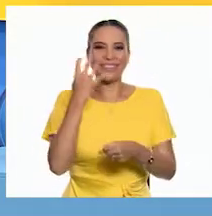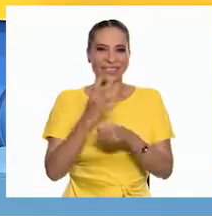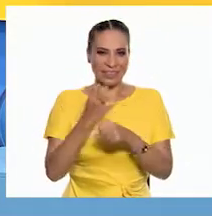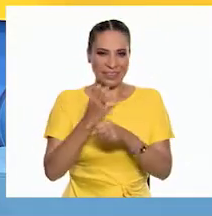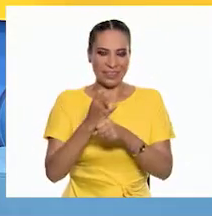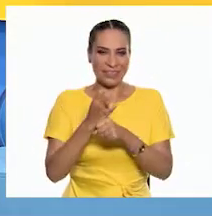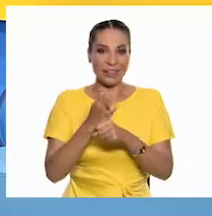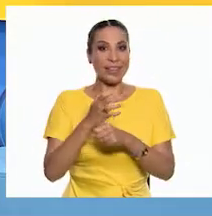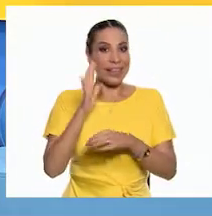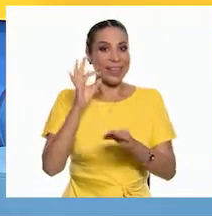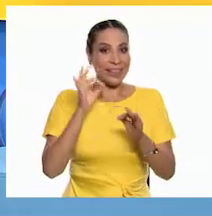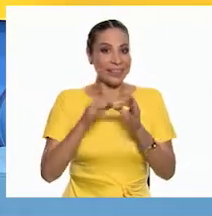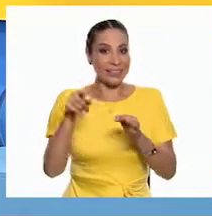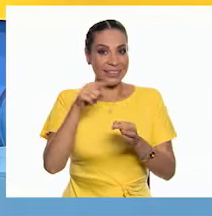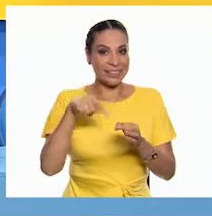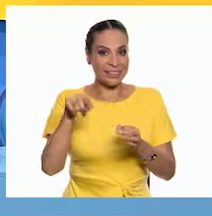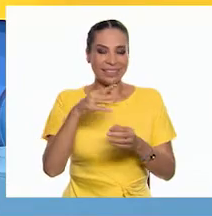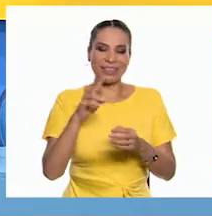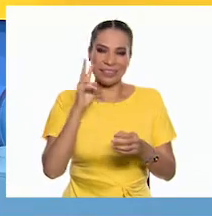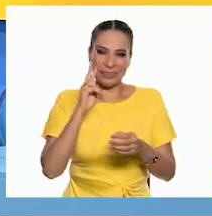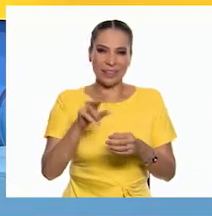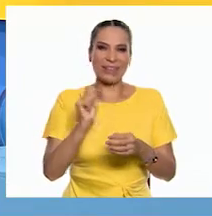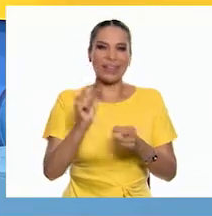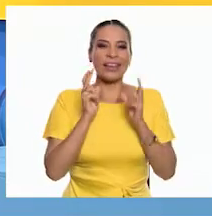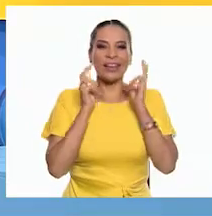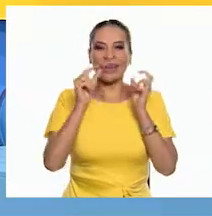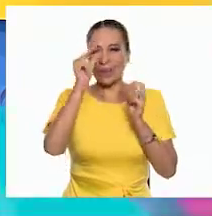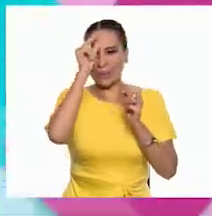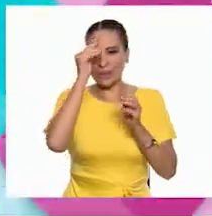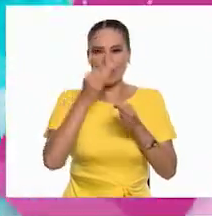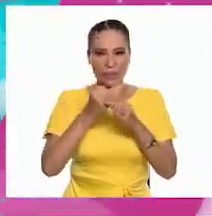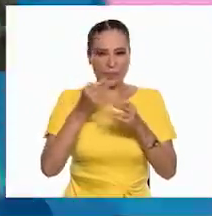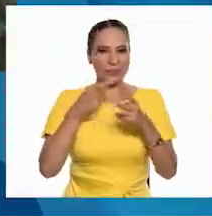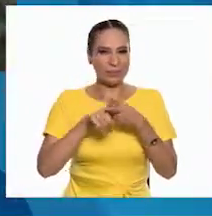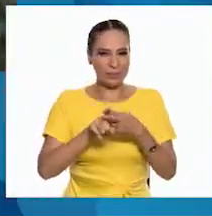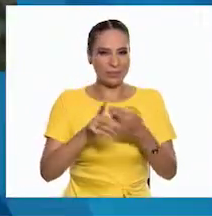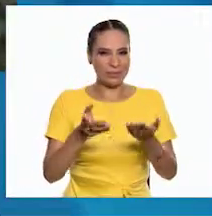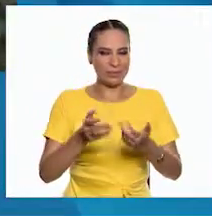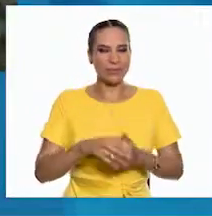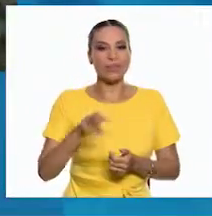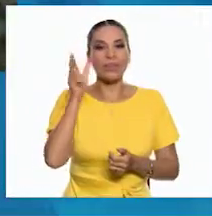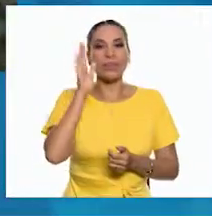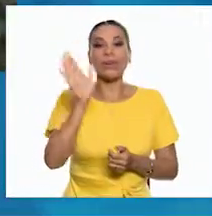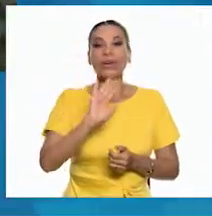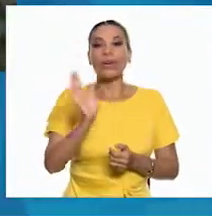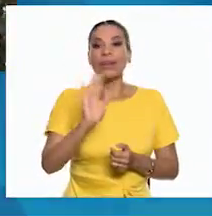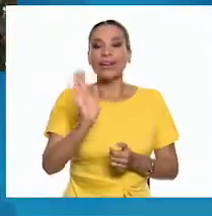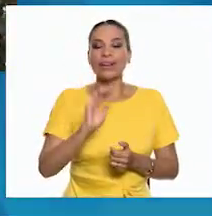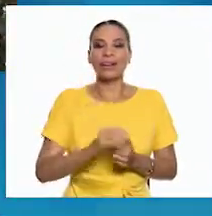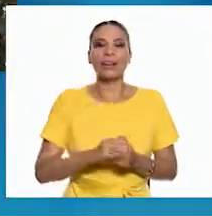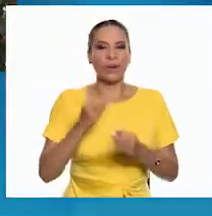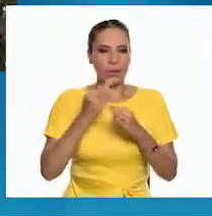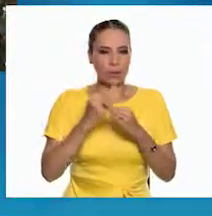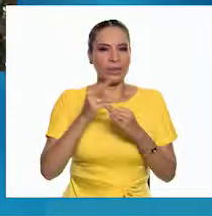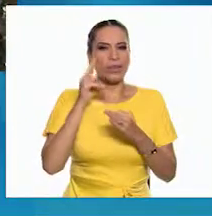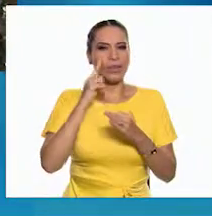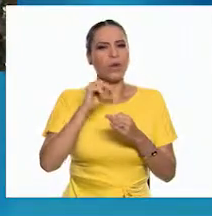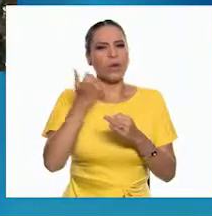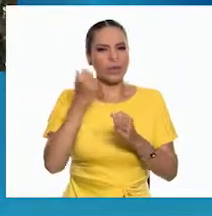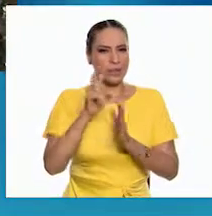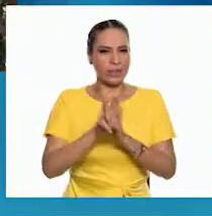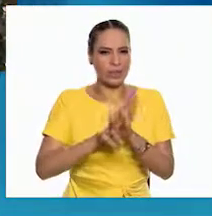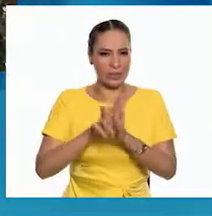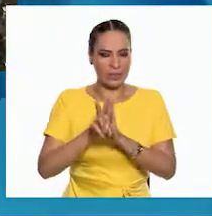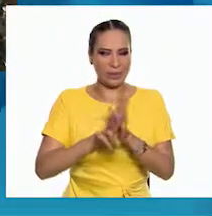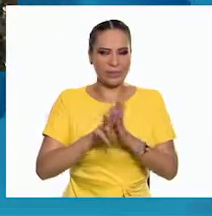grado. ¿Ya están listos? Vamos con Ajo Listo y comenzamos. ¡Hola! ¡Vamos a ver el